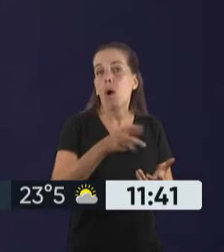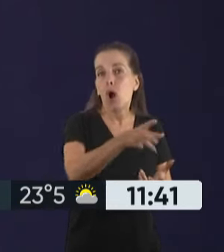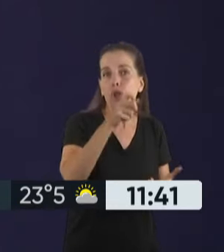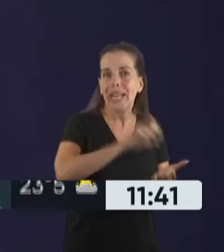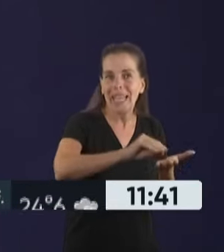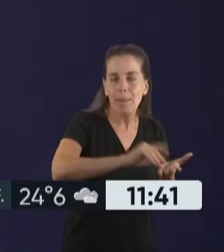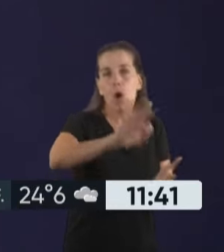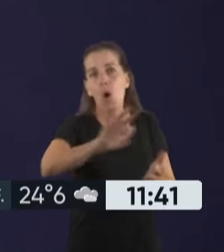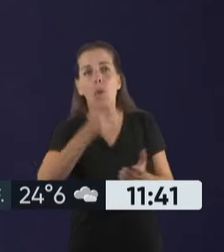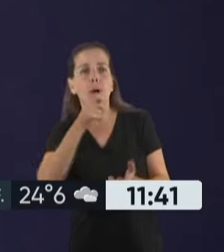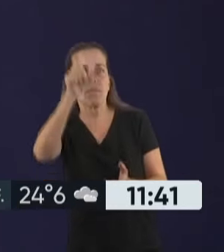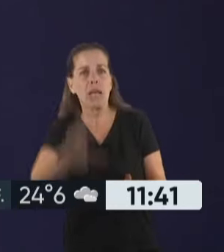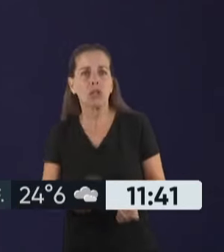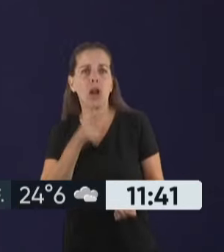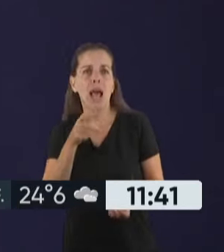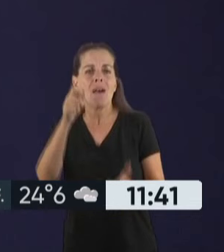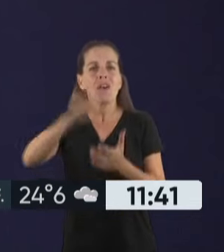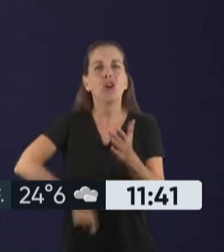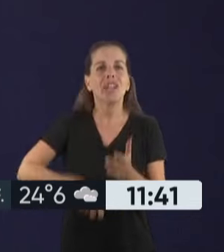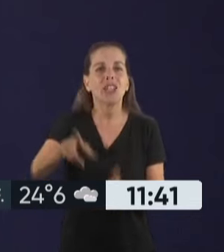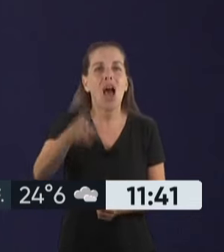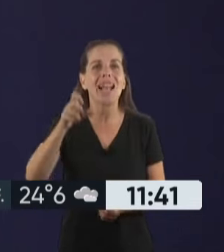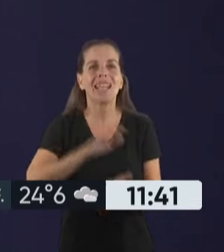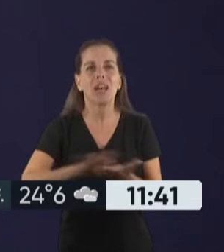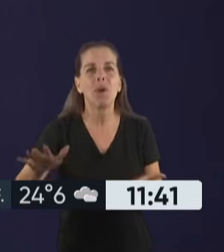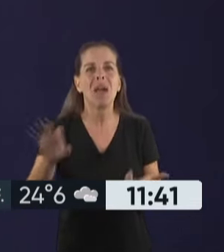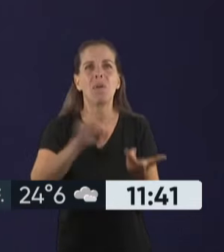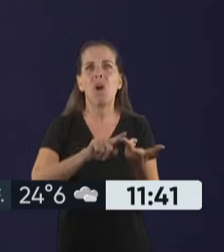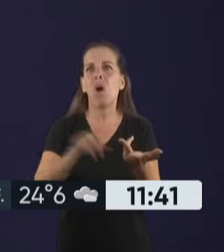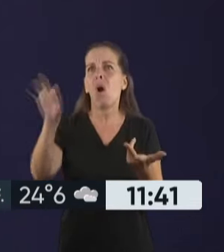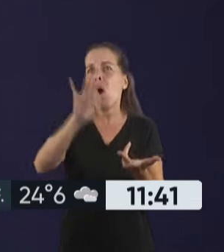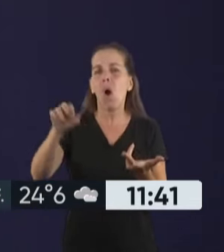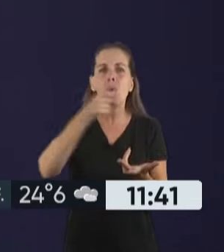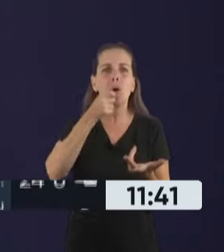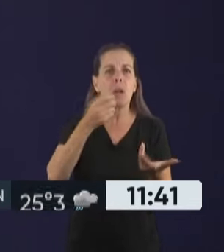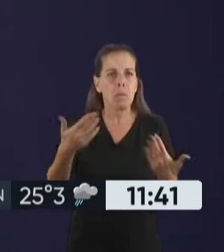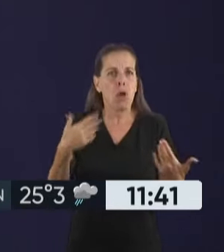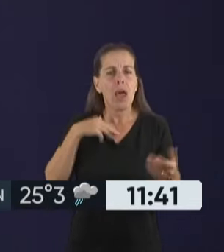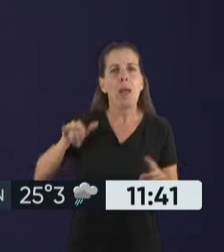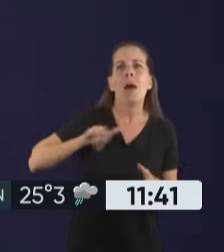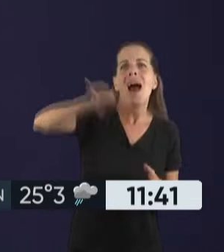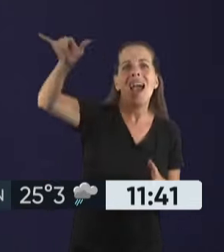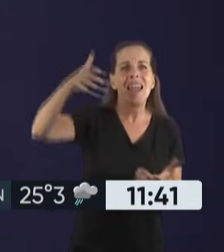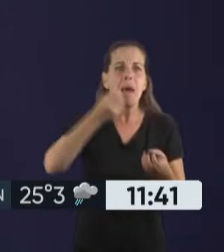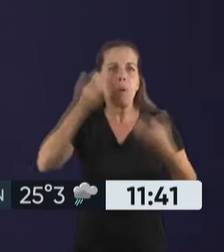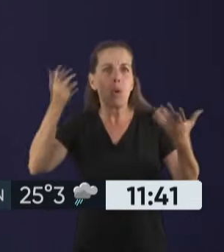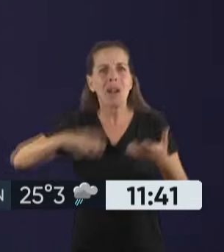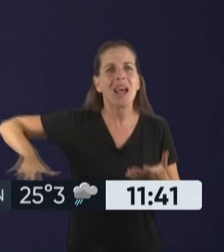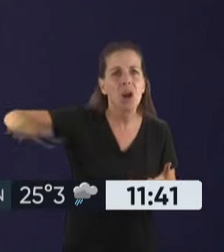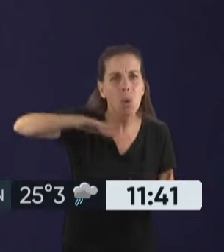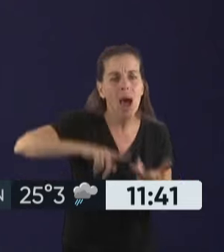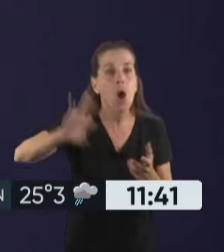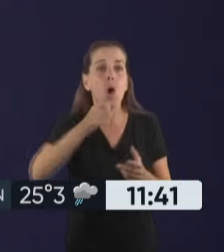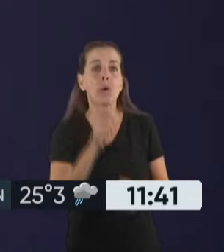libertad de poder tener nuevas rutas aéreas o la libertad de de elegir una obra social parece